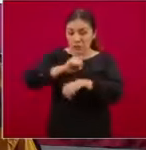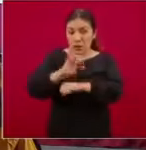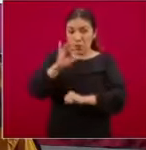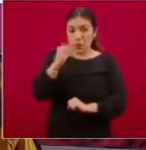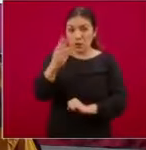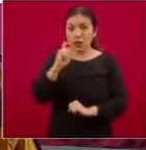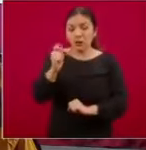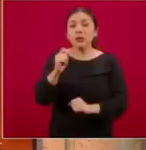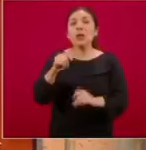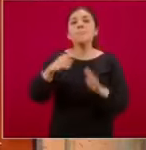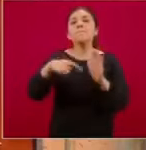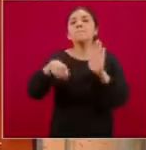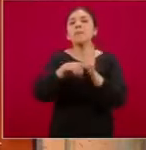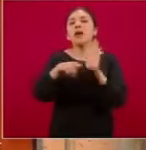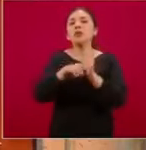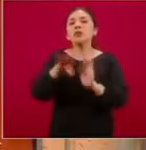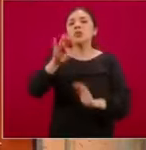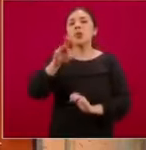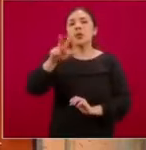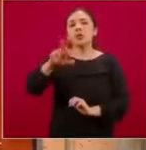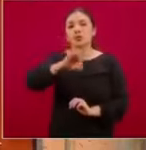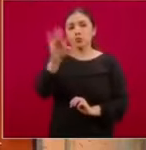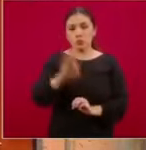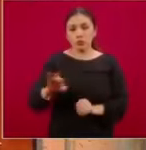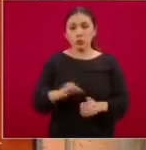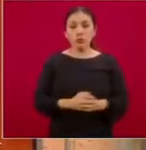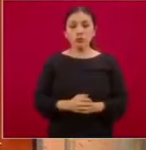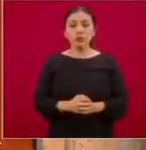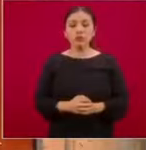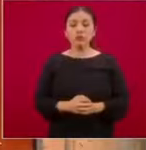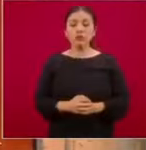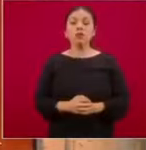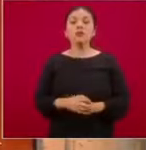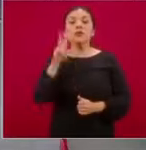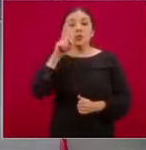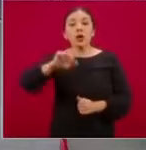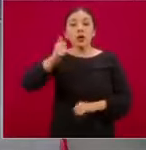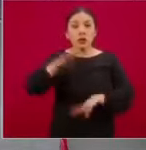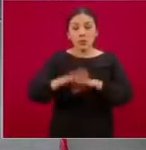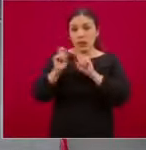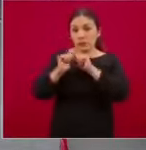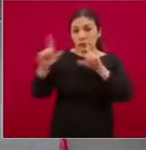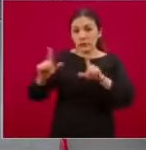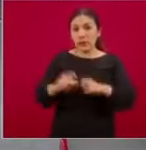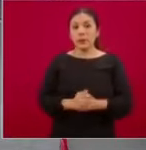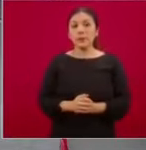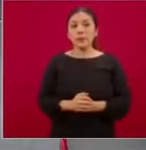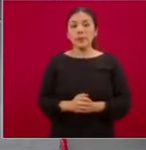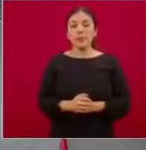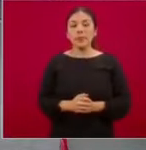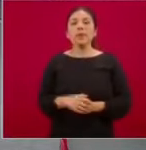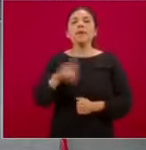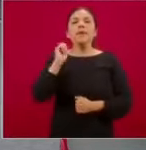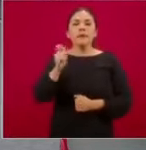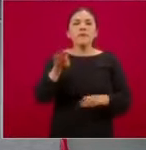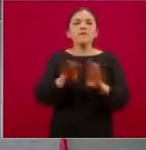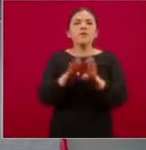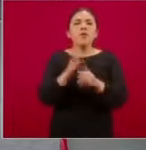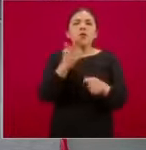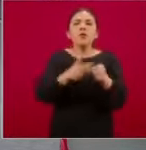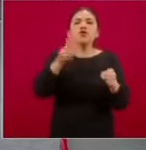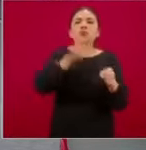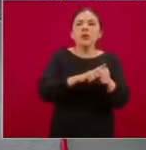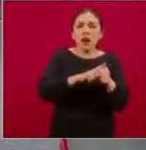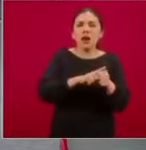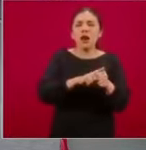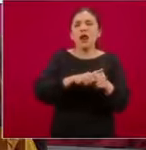43 de un menos 48%. Veamos las siguientes diapositivas, que son precisamente la ocupación